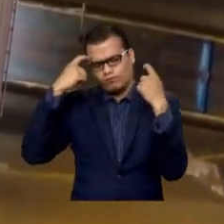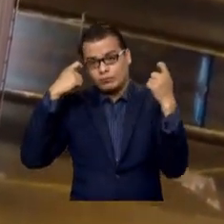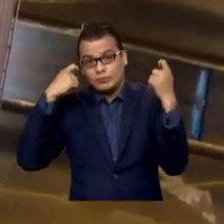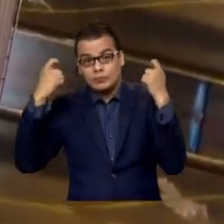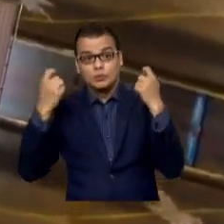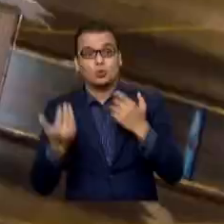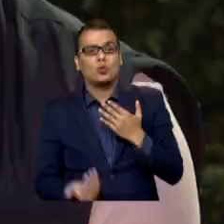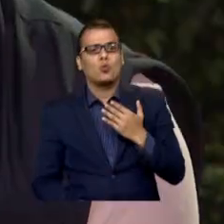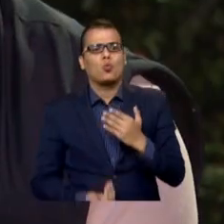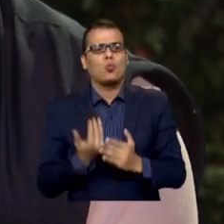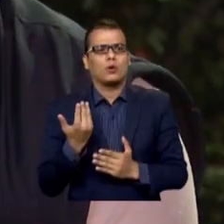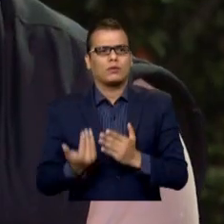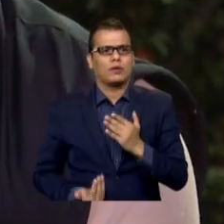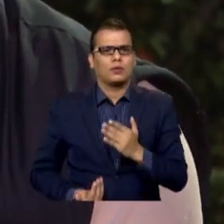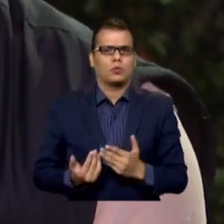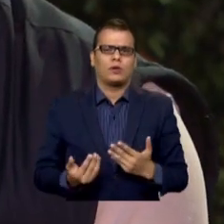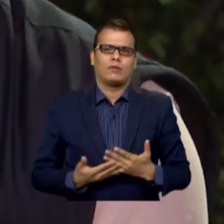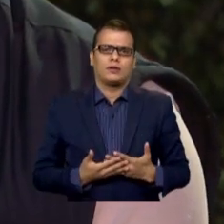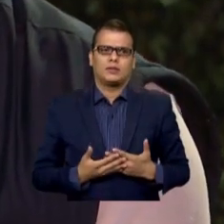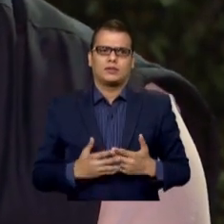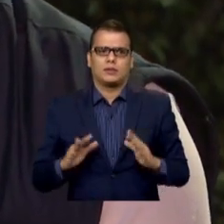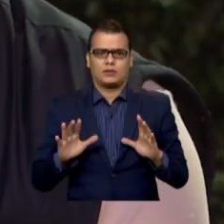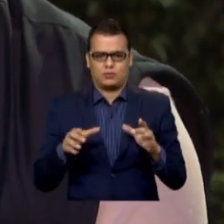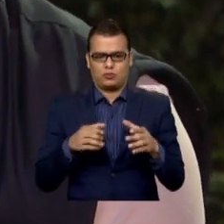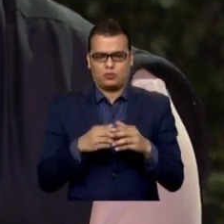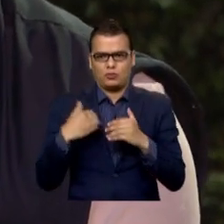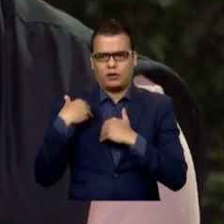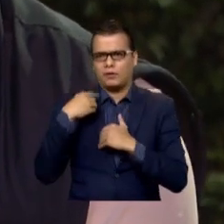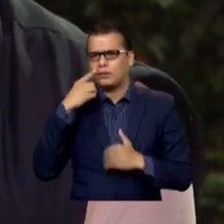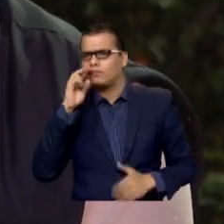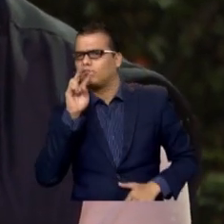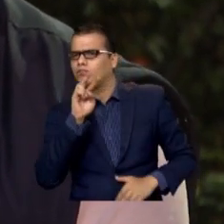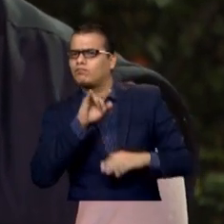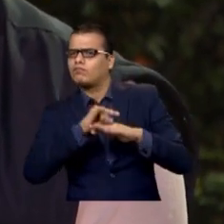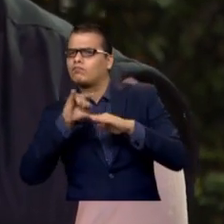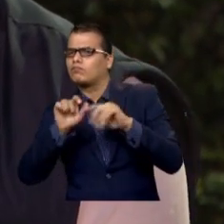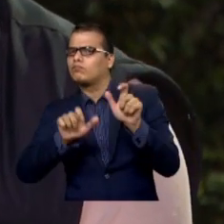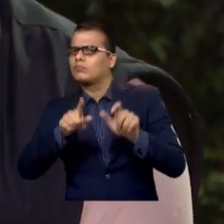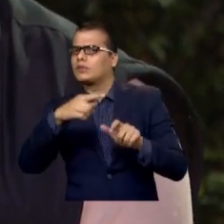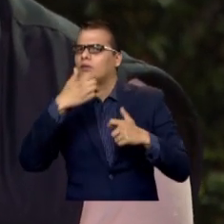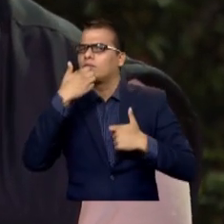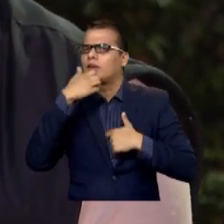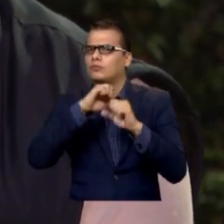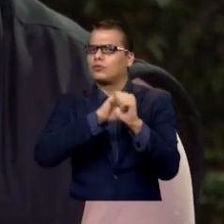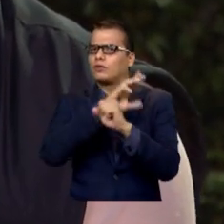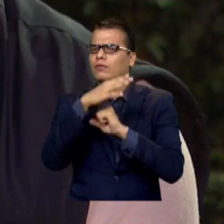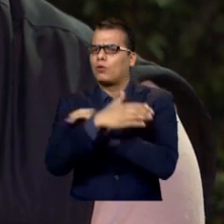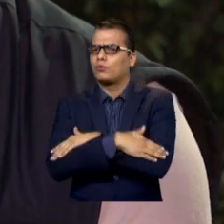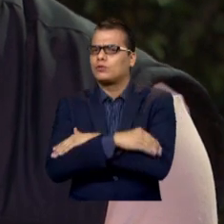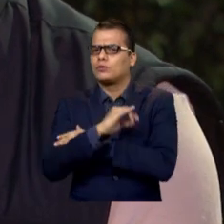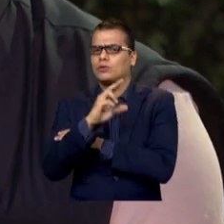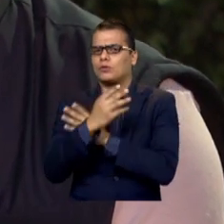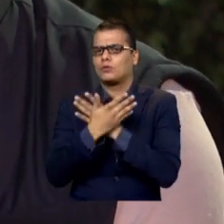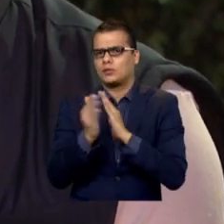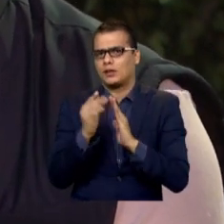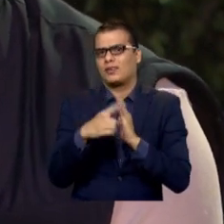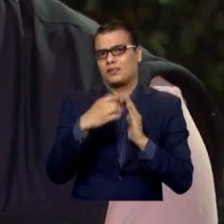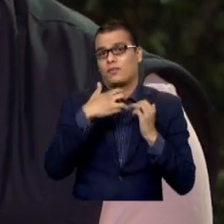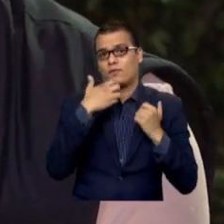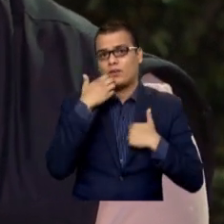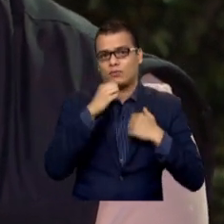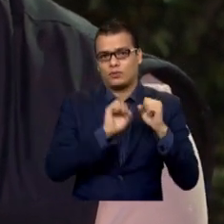innovadoras. Hemos creado un casa COVID. Infortunadamente hay personas que por alguna razón han sido infectadas con el